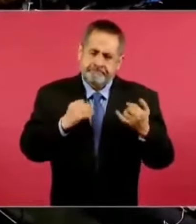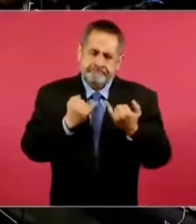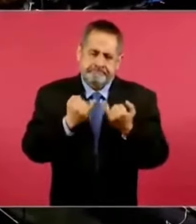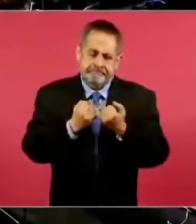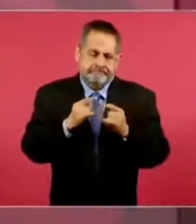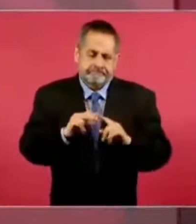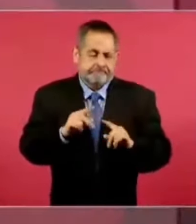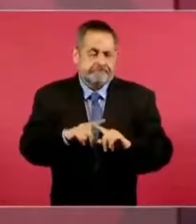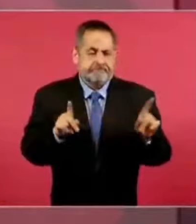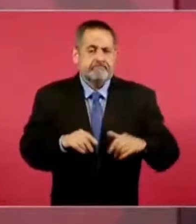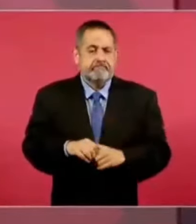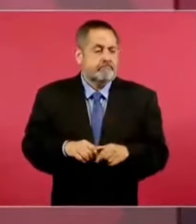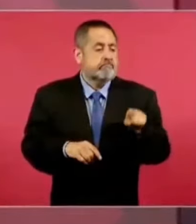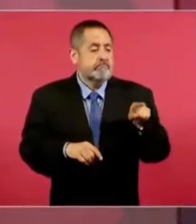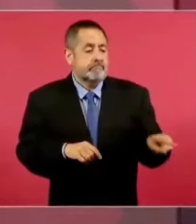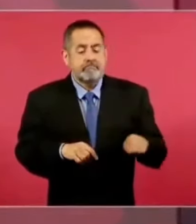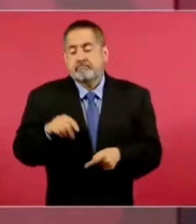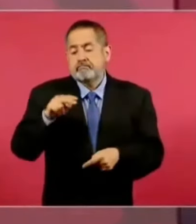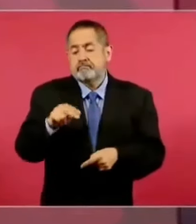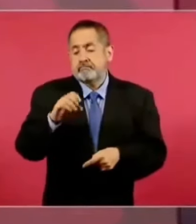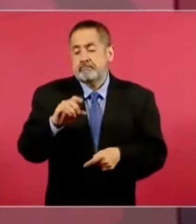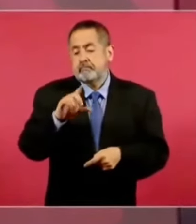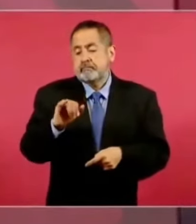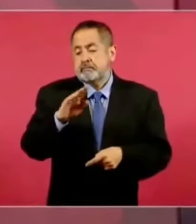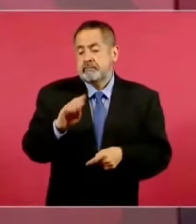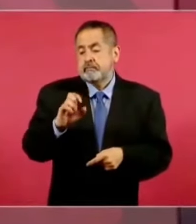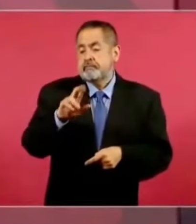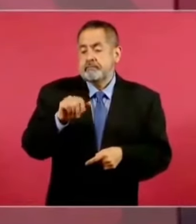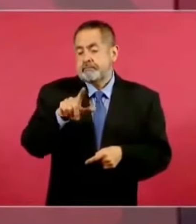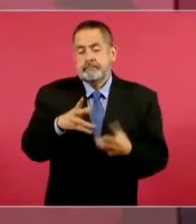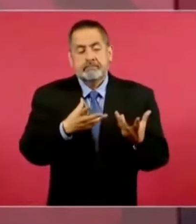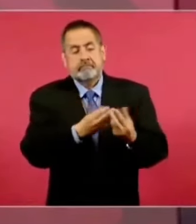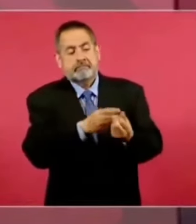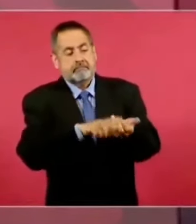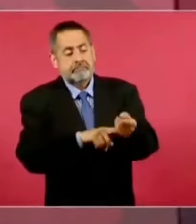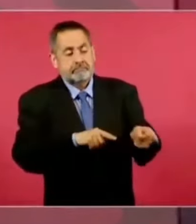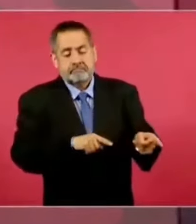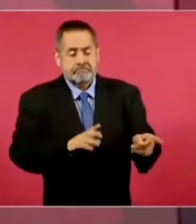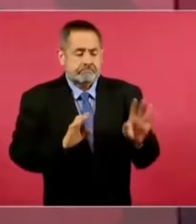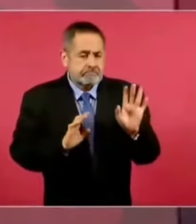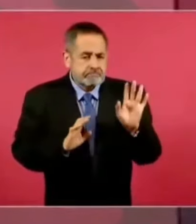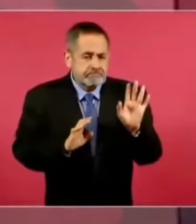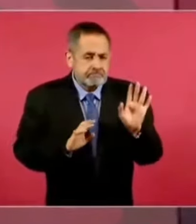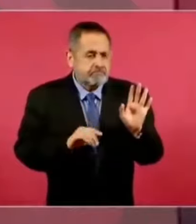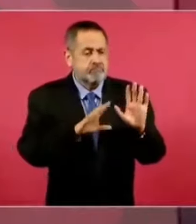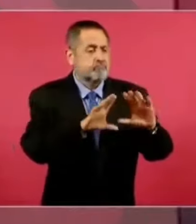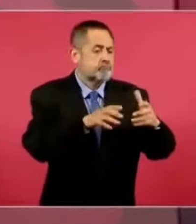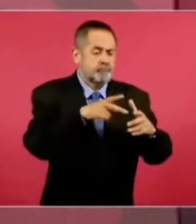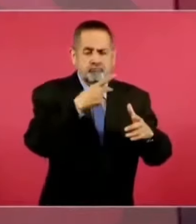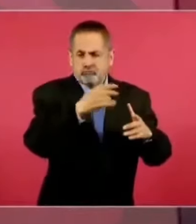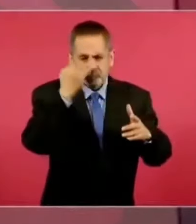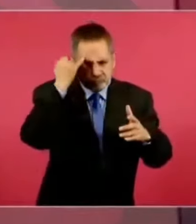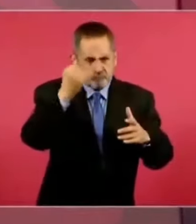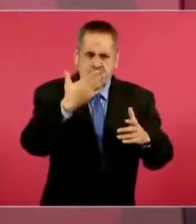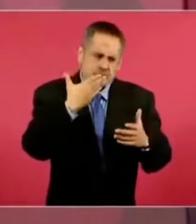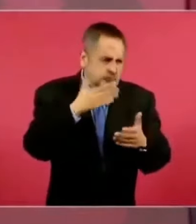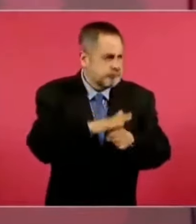A él el neoliberalismo, ¿sí?, es un modelo